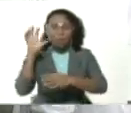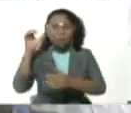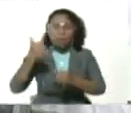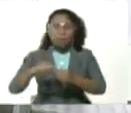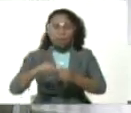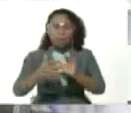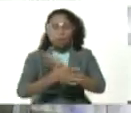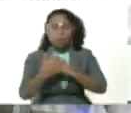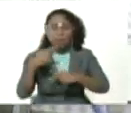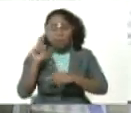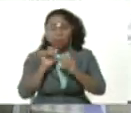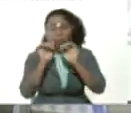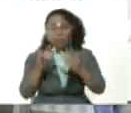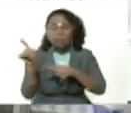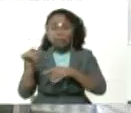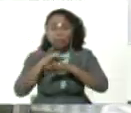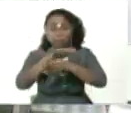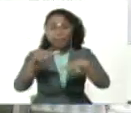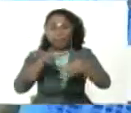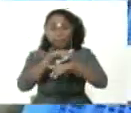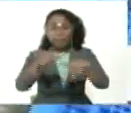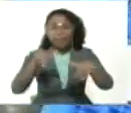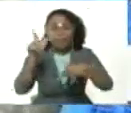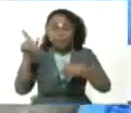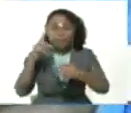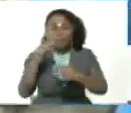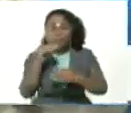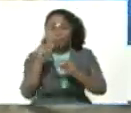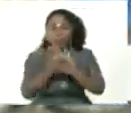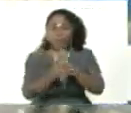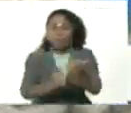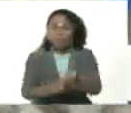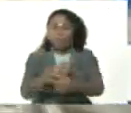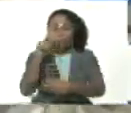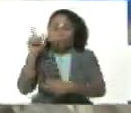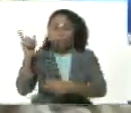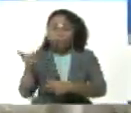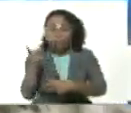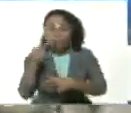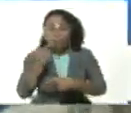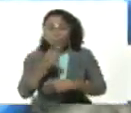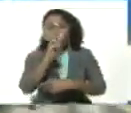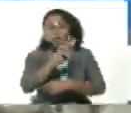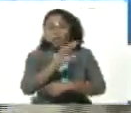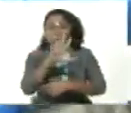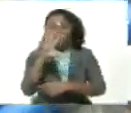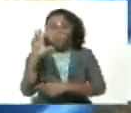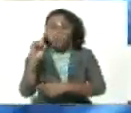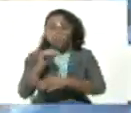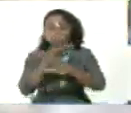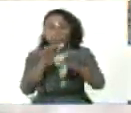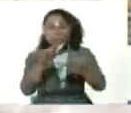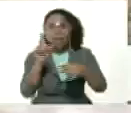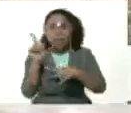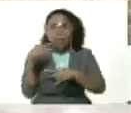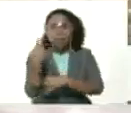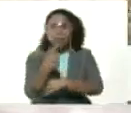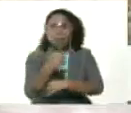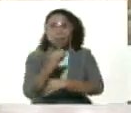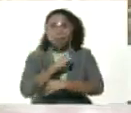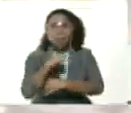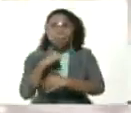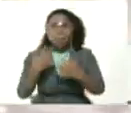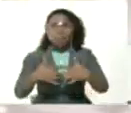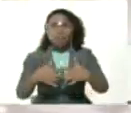presidente, porque estas piscinas, estaba hablando con el hermano César, esta empresa solo tiene 250 piscinas, esta sola empresa, y